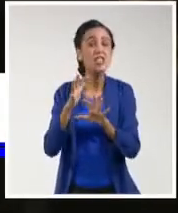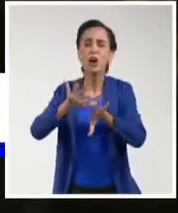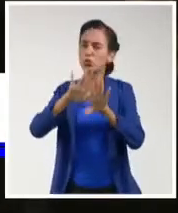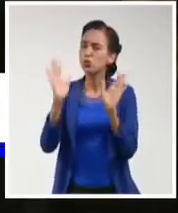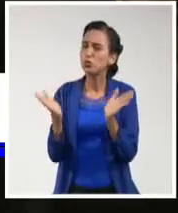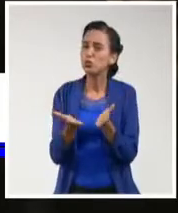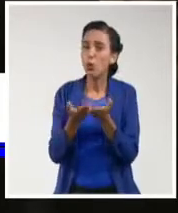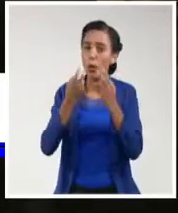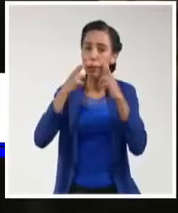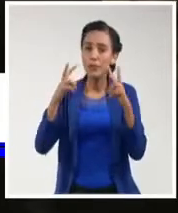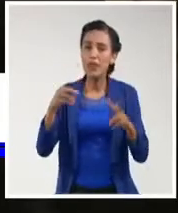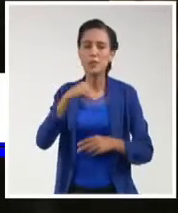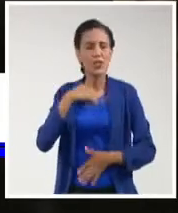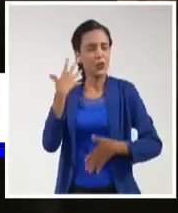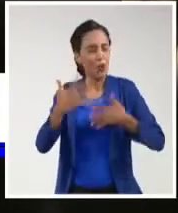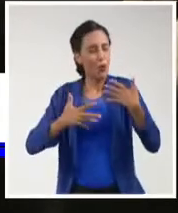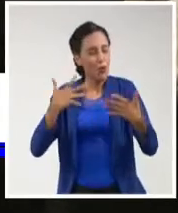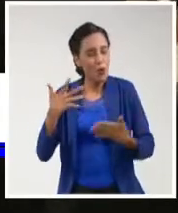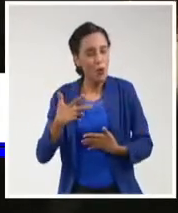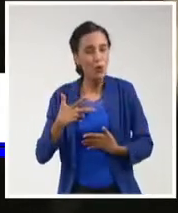enorgullece ser historiador.